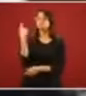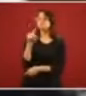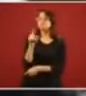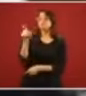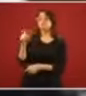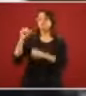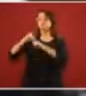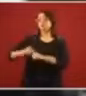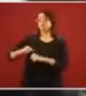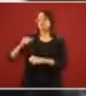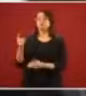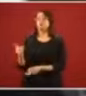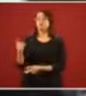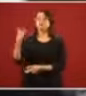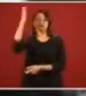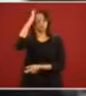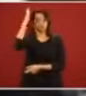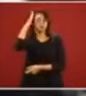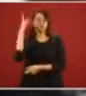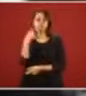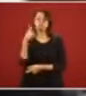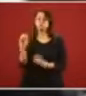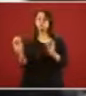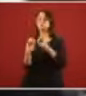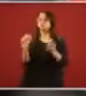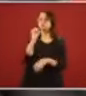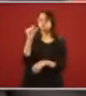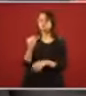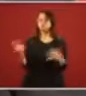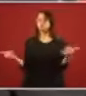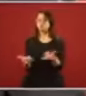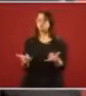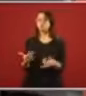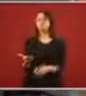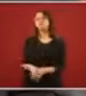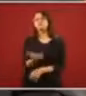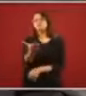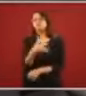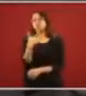públicos están omisos porque no han querido denunciar. Por favor. Sí, mira,